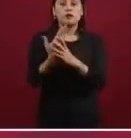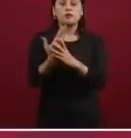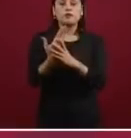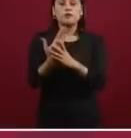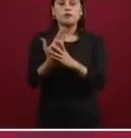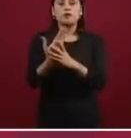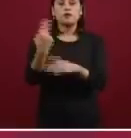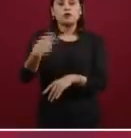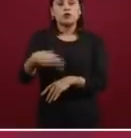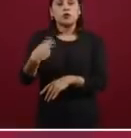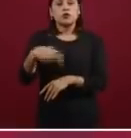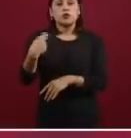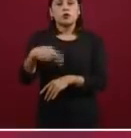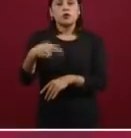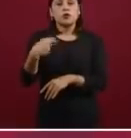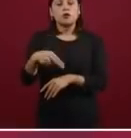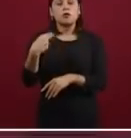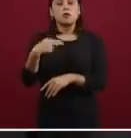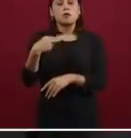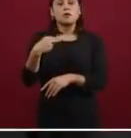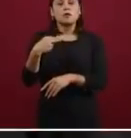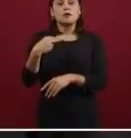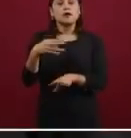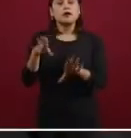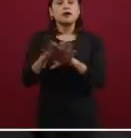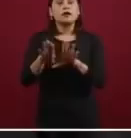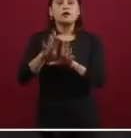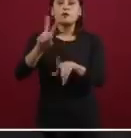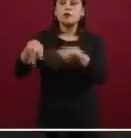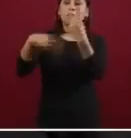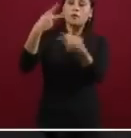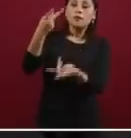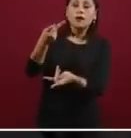llama hacia una nueva economía moral